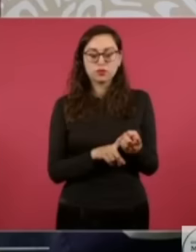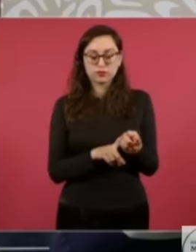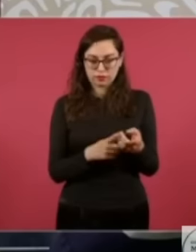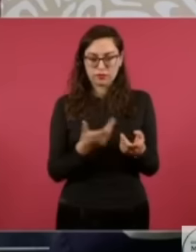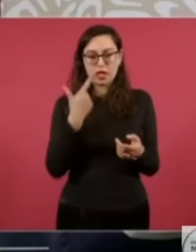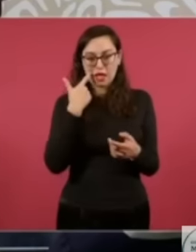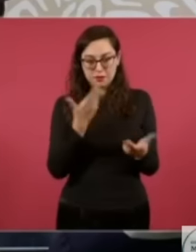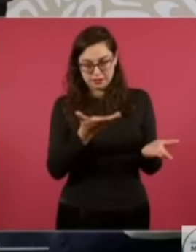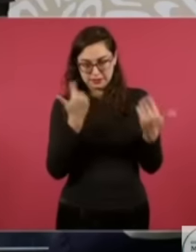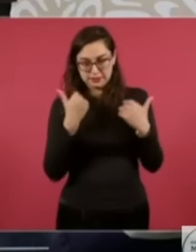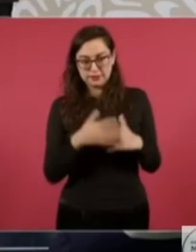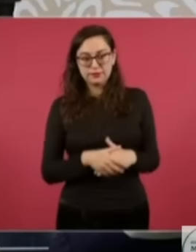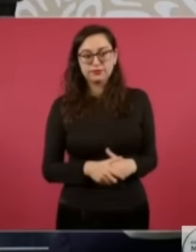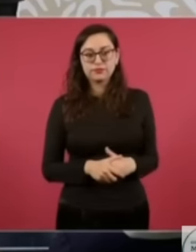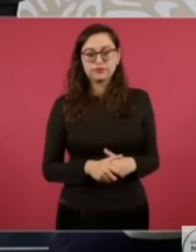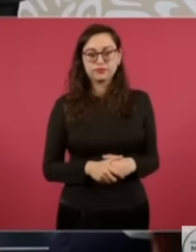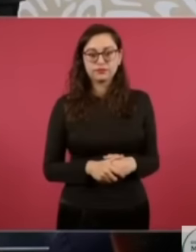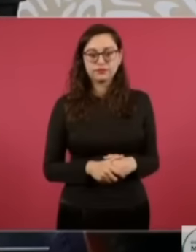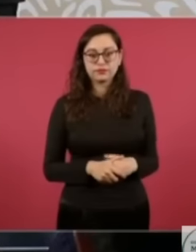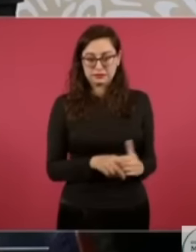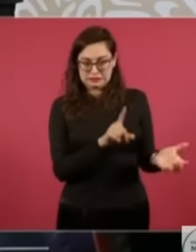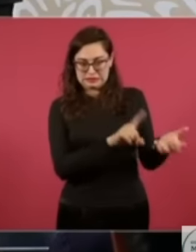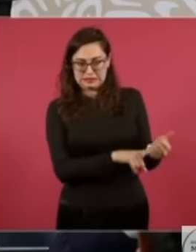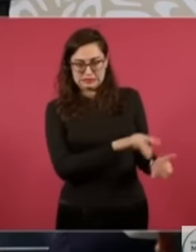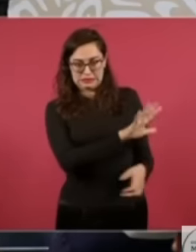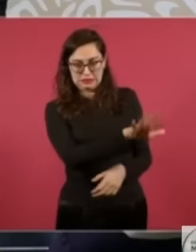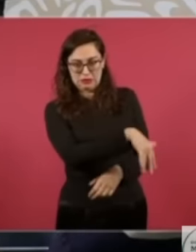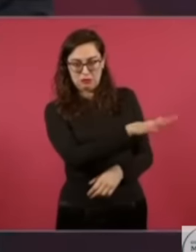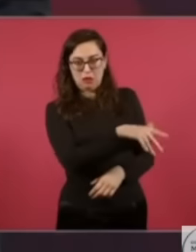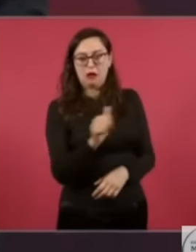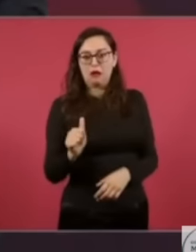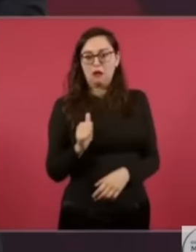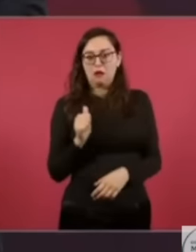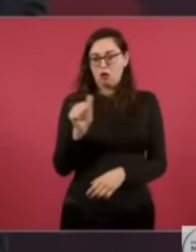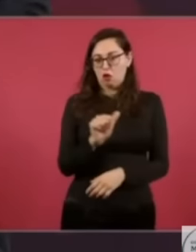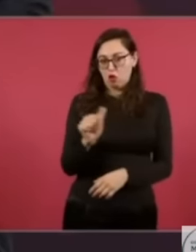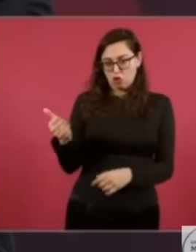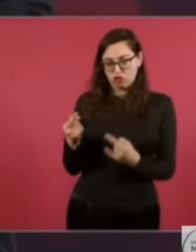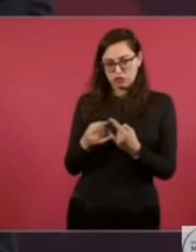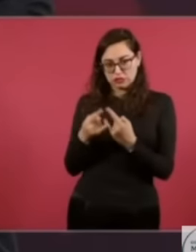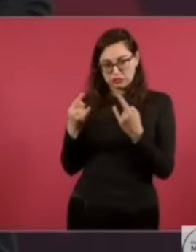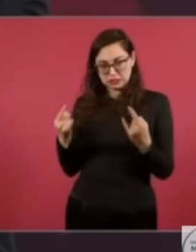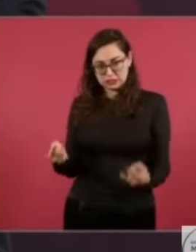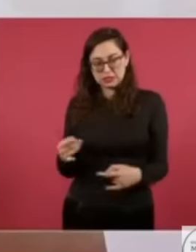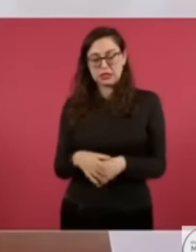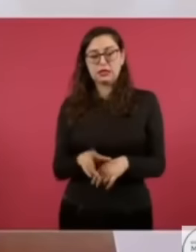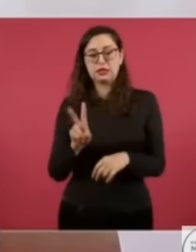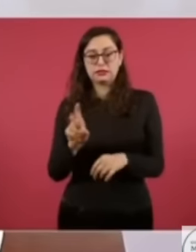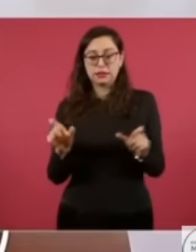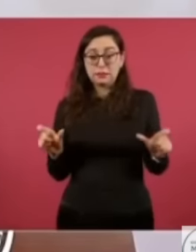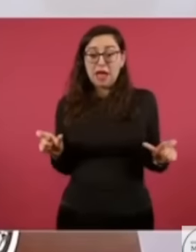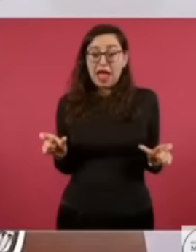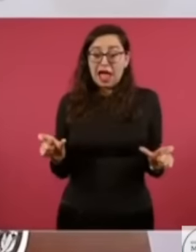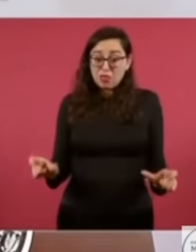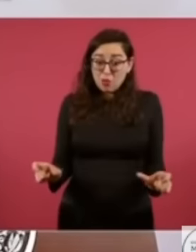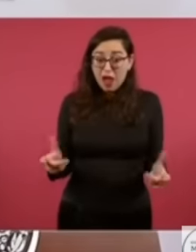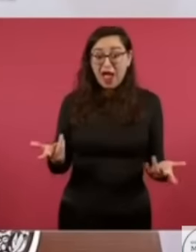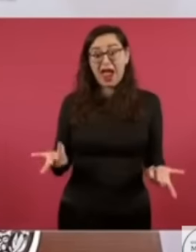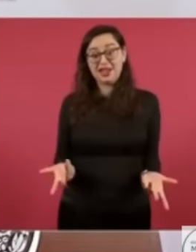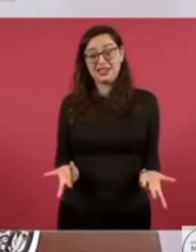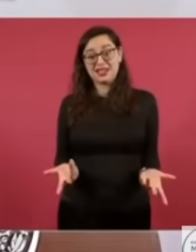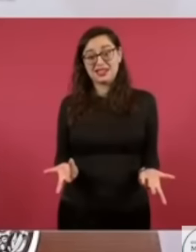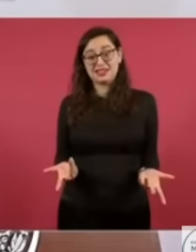A ver. Ponla. Aprovechando que está el también almirante. Porque le voy a contar lo de las aduanas. Sí. Espéreme